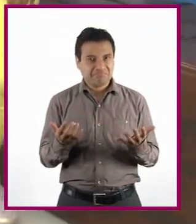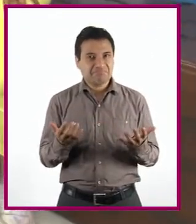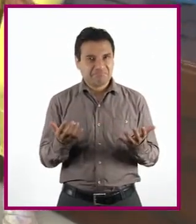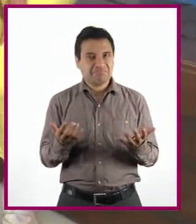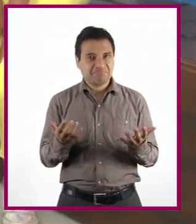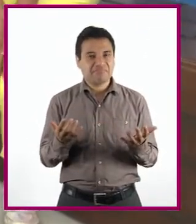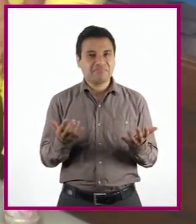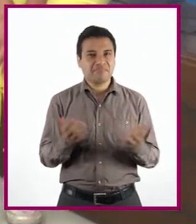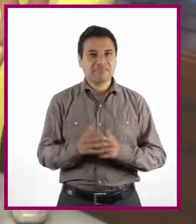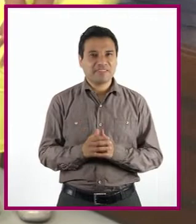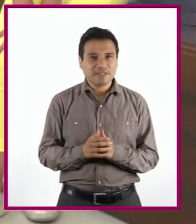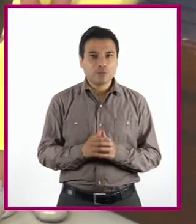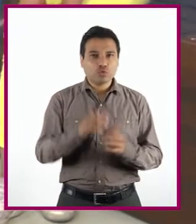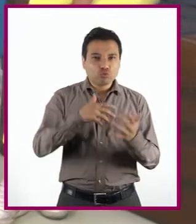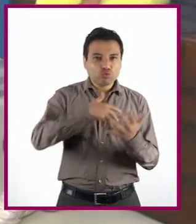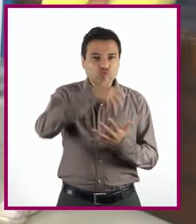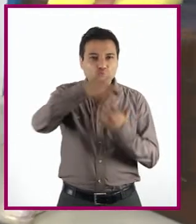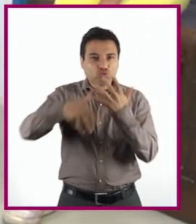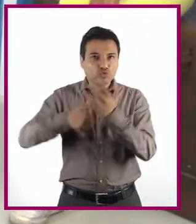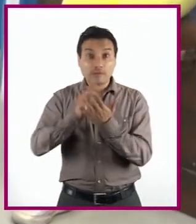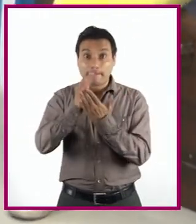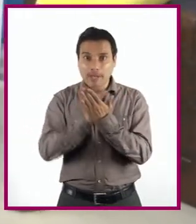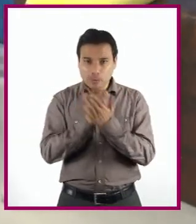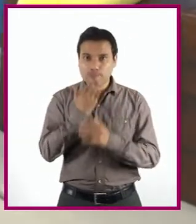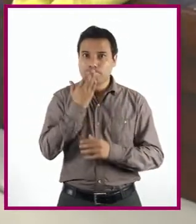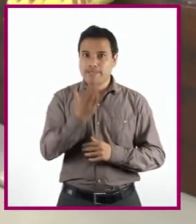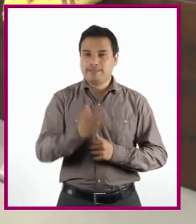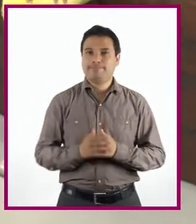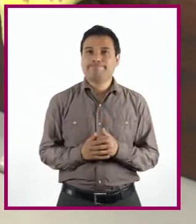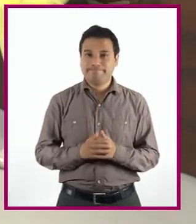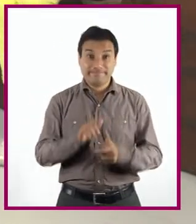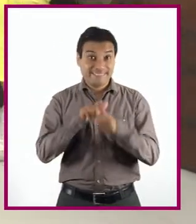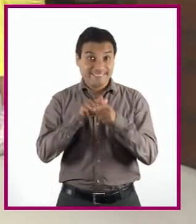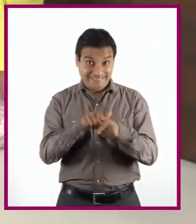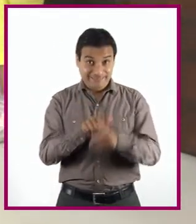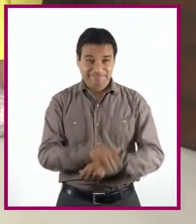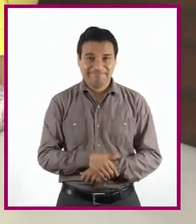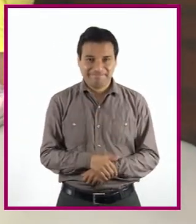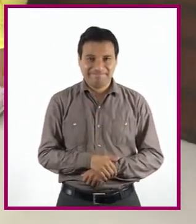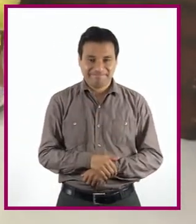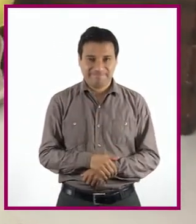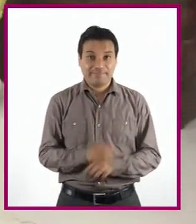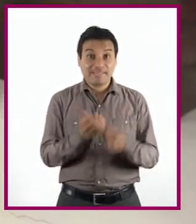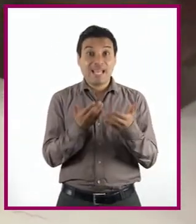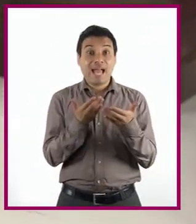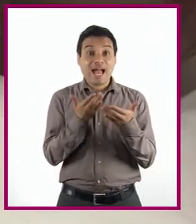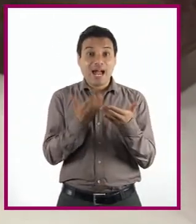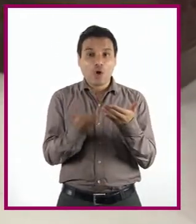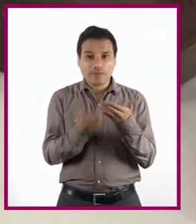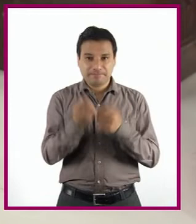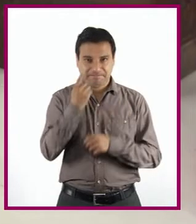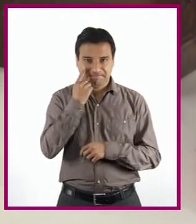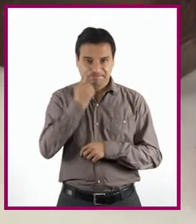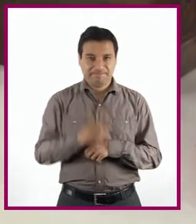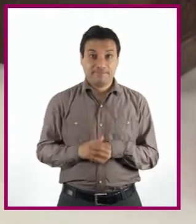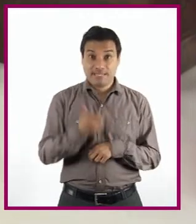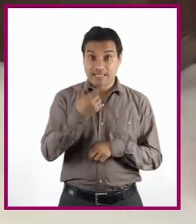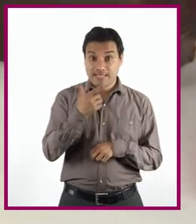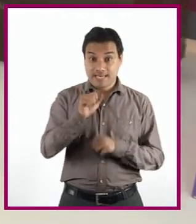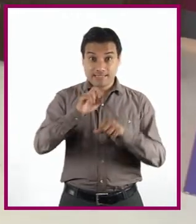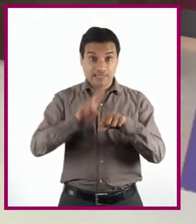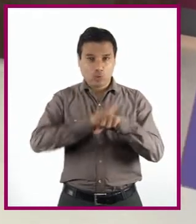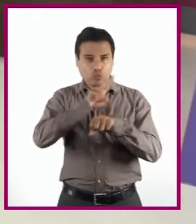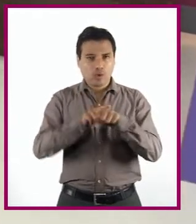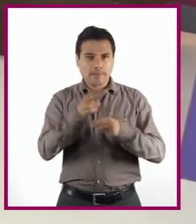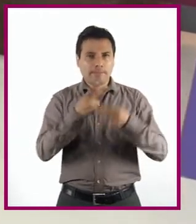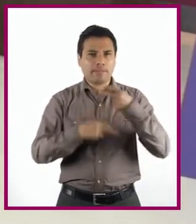la mitigación del cambio climático global. Continuemos, maestra. Ahora, en cuanto al gas natural, este